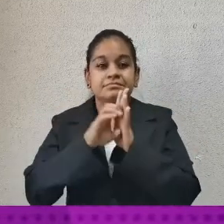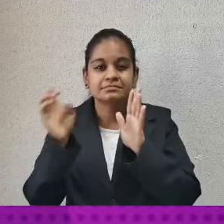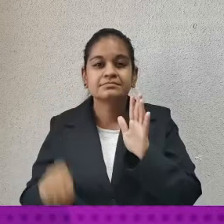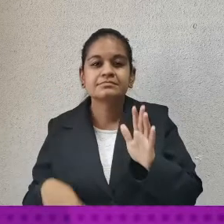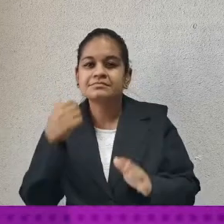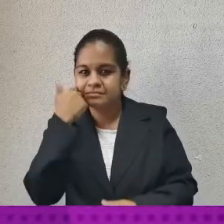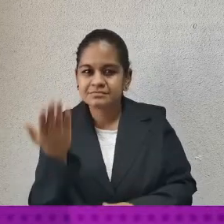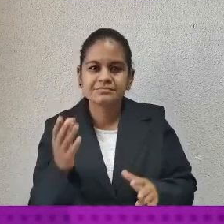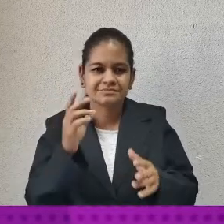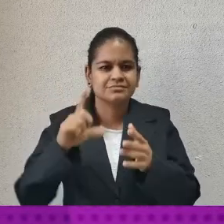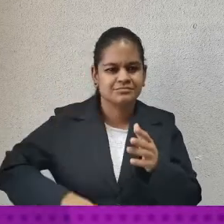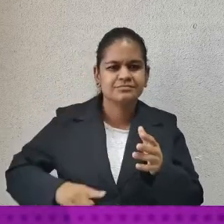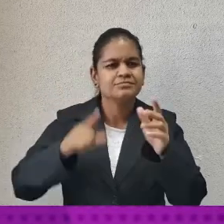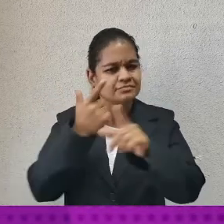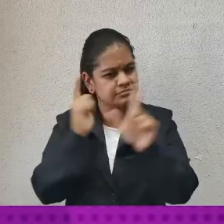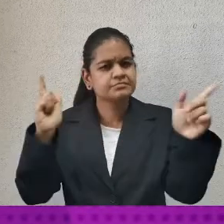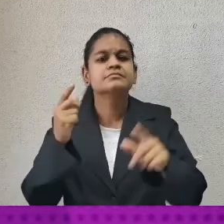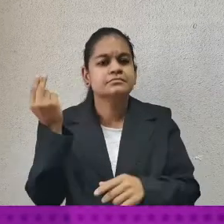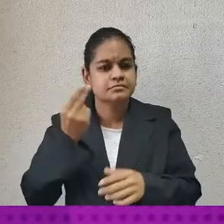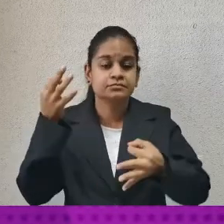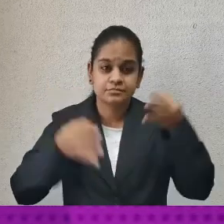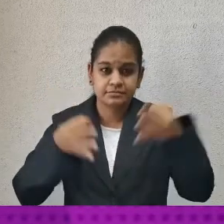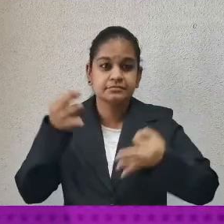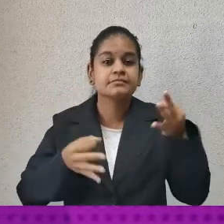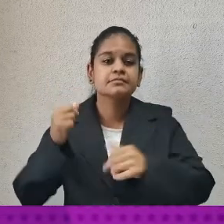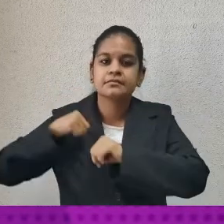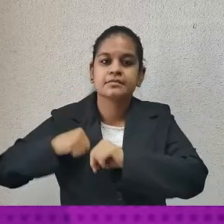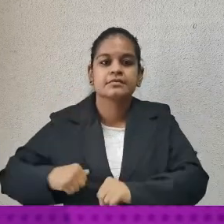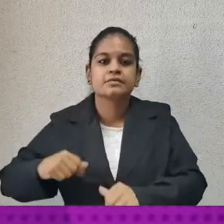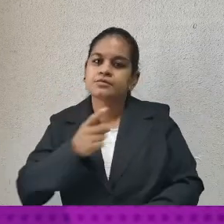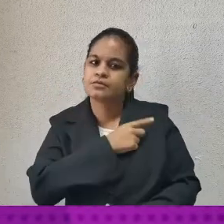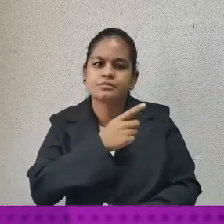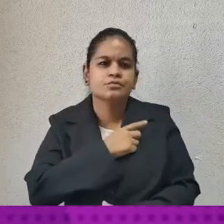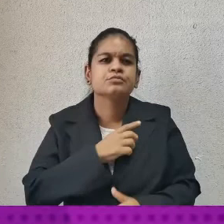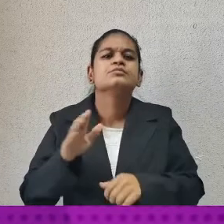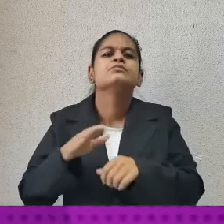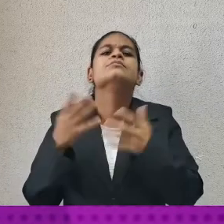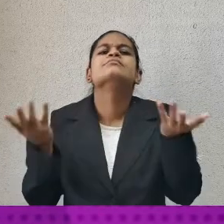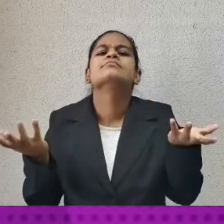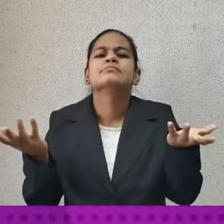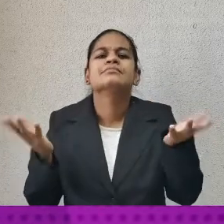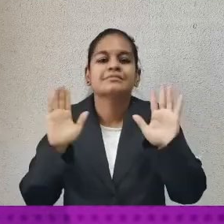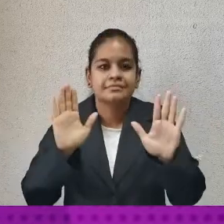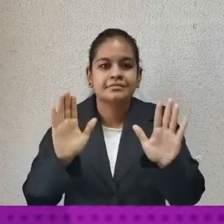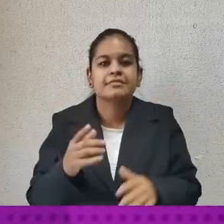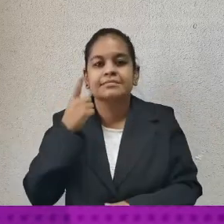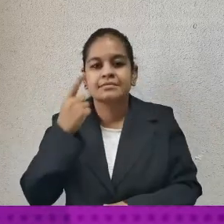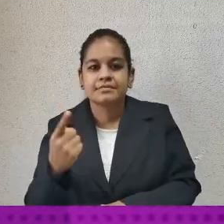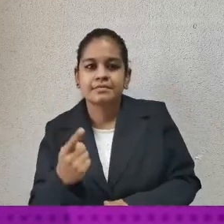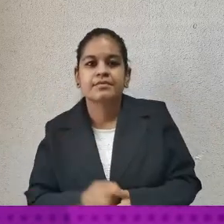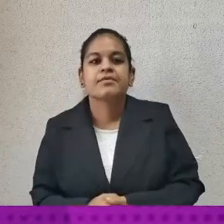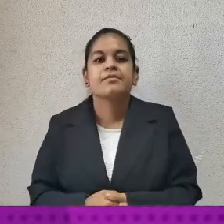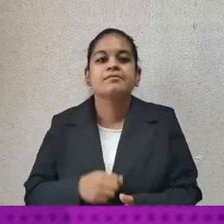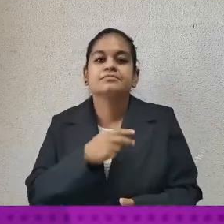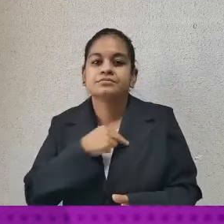tribunales electorales gocen de esa autonomía. ¿Qué nos pudiera platicar al respecto? Claro, con gusto. Nosotros